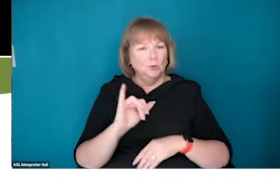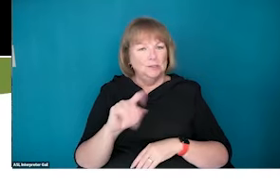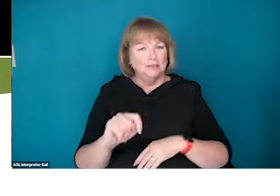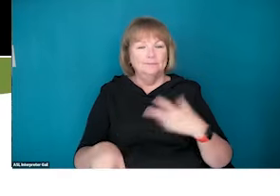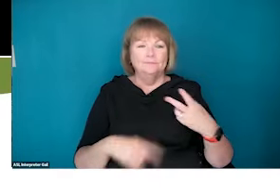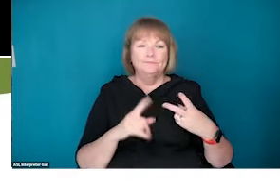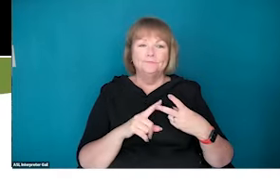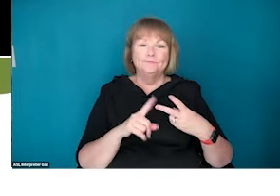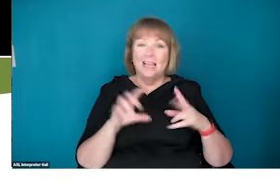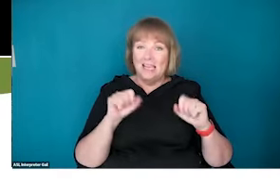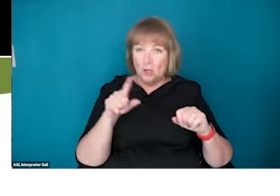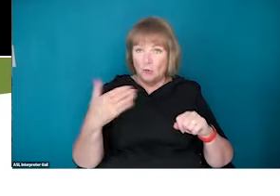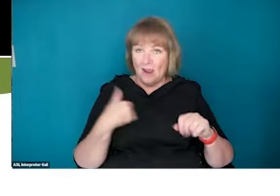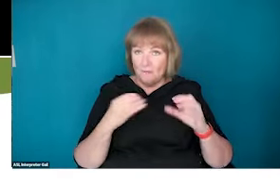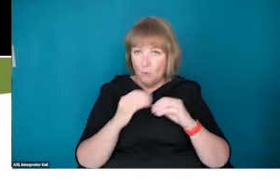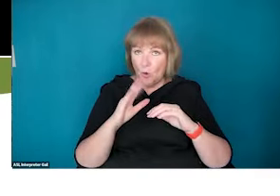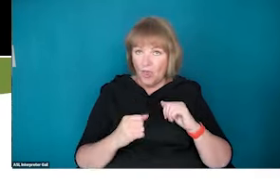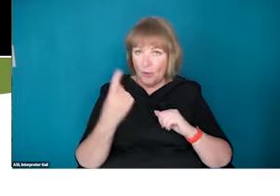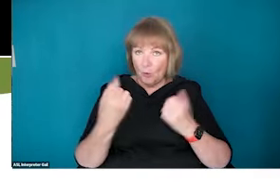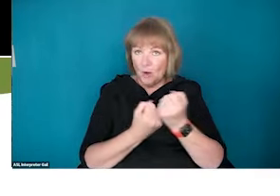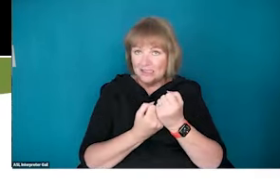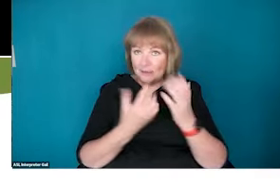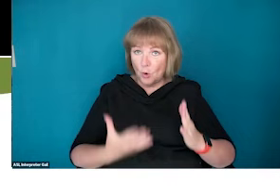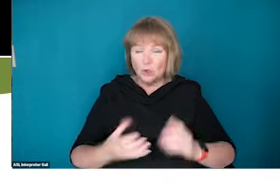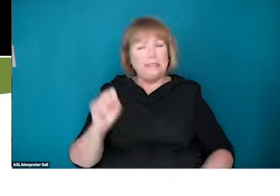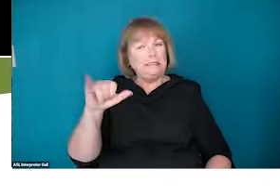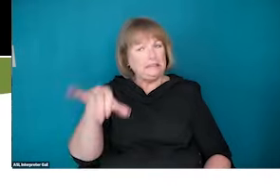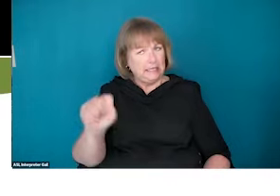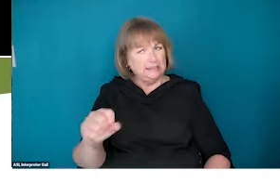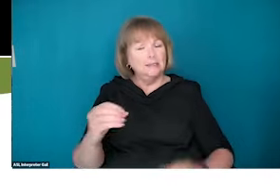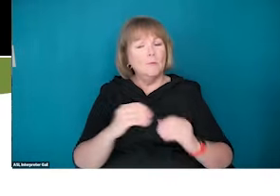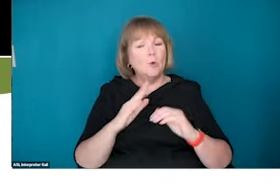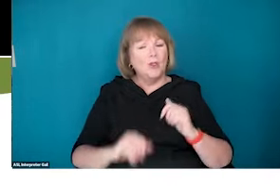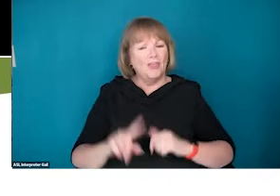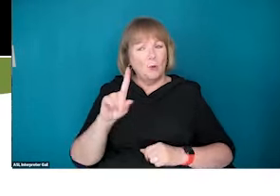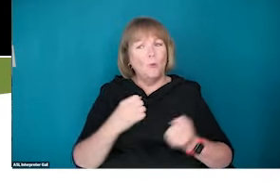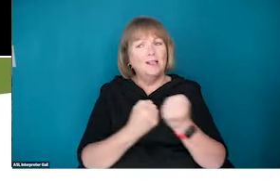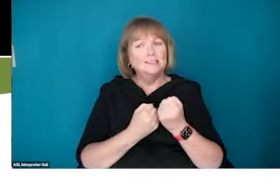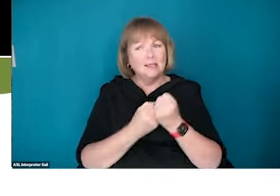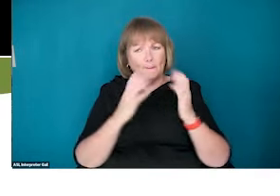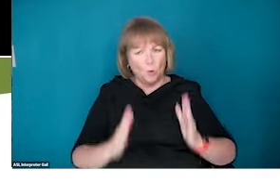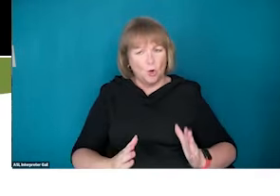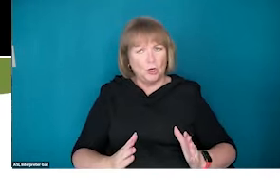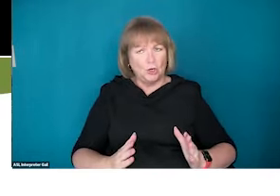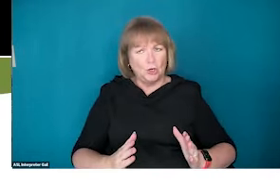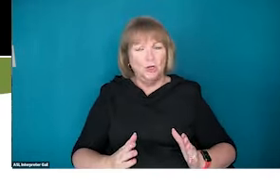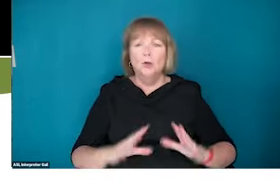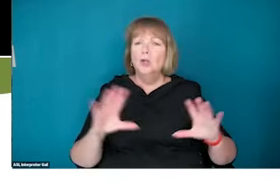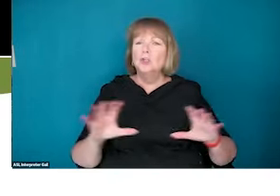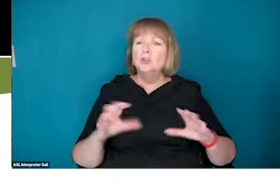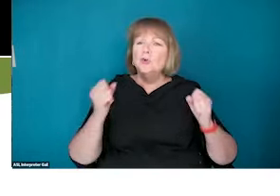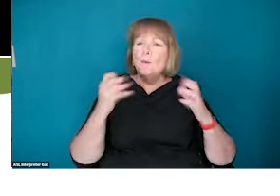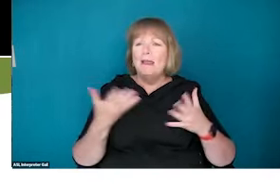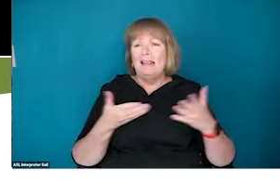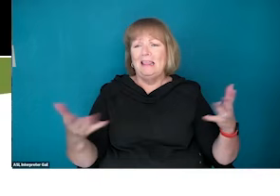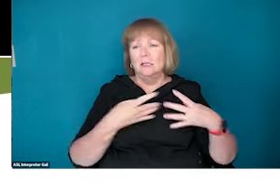puede tener uno que lo apoye con las finanzas, uno que lo apoya con todo, dos, uno que lo apoya con salud.